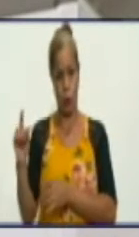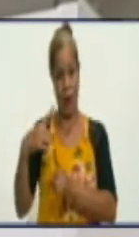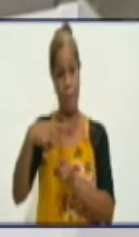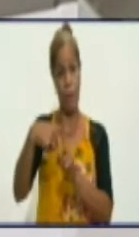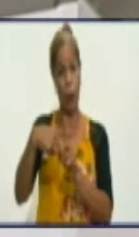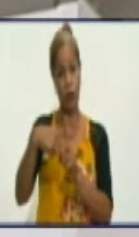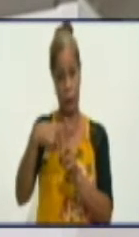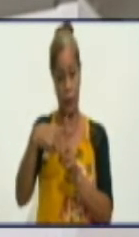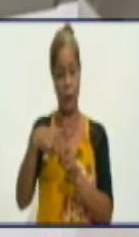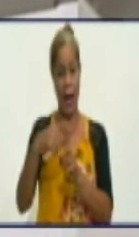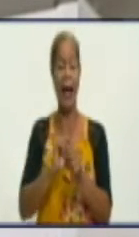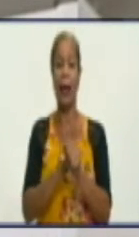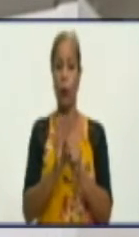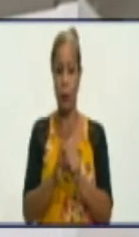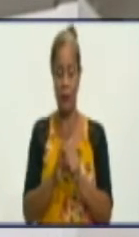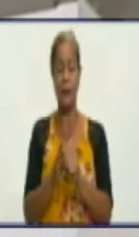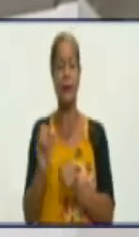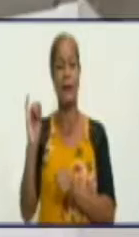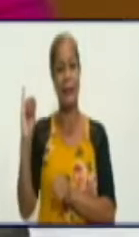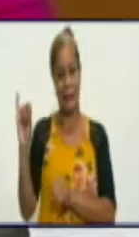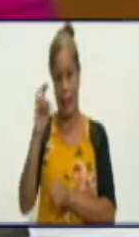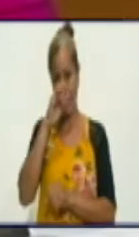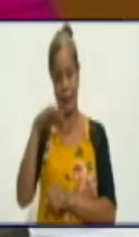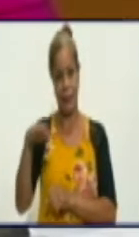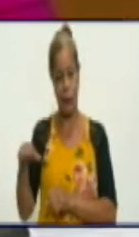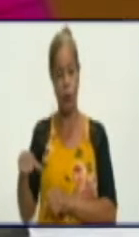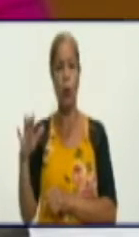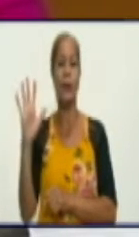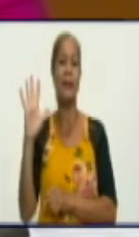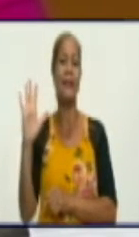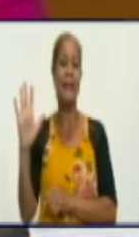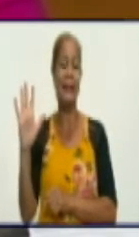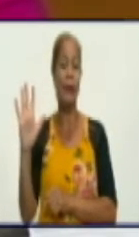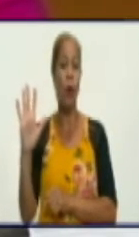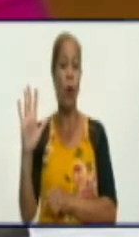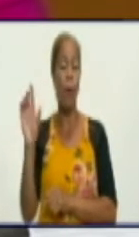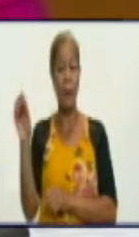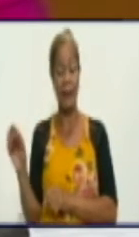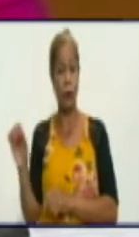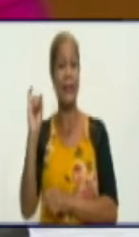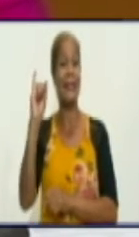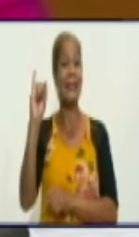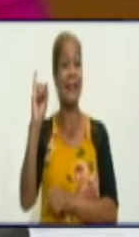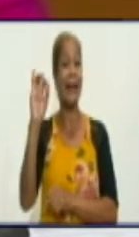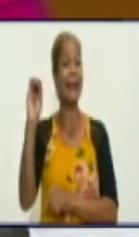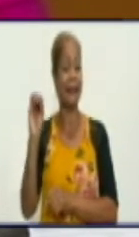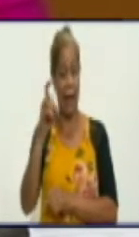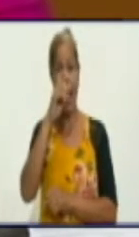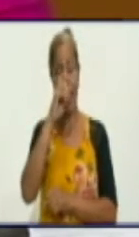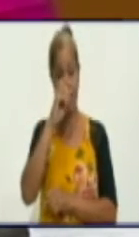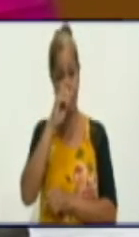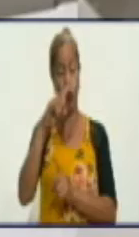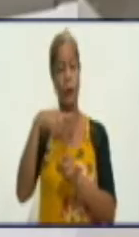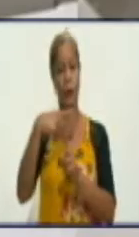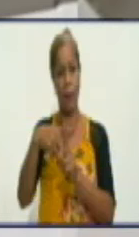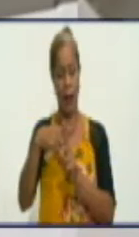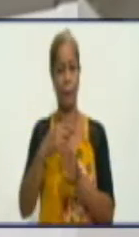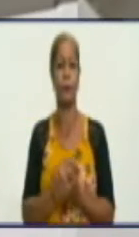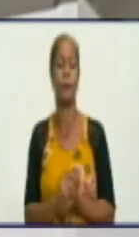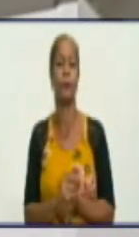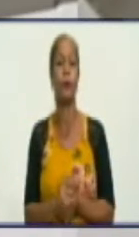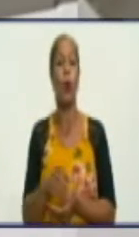o sea, de 18 años hacia abajo, y 5 de 60 y más. Se dieron en las últimas 24 horas